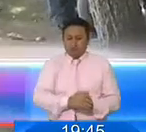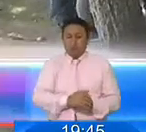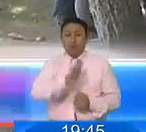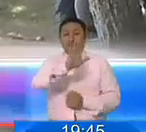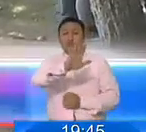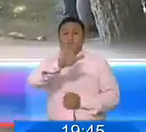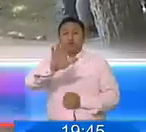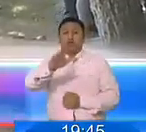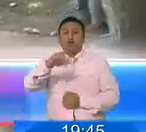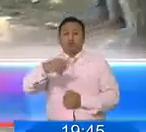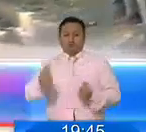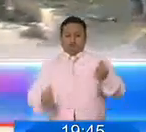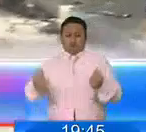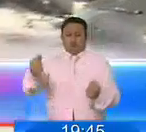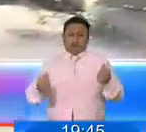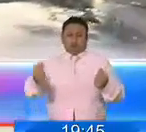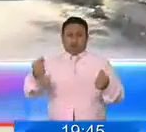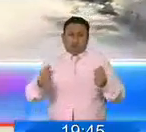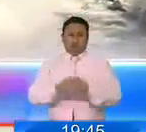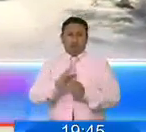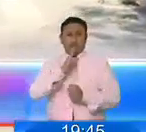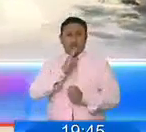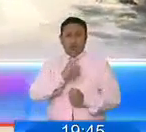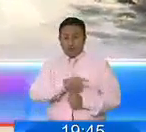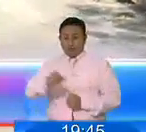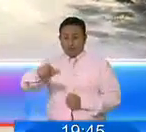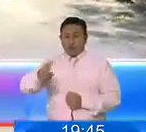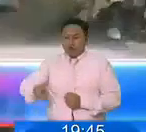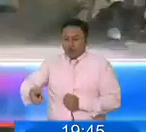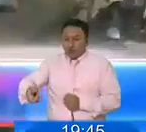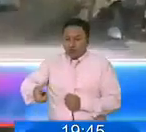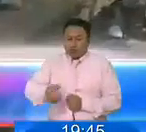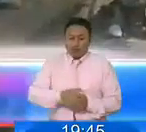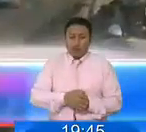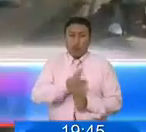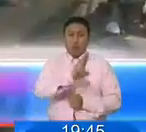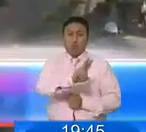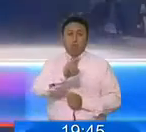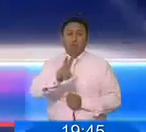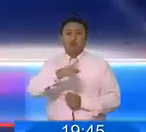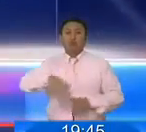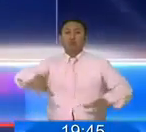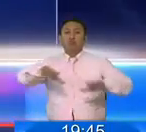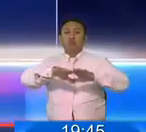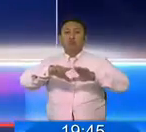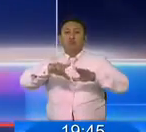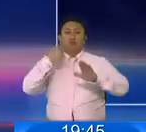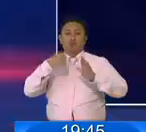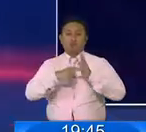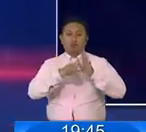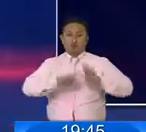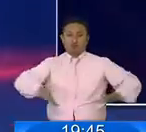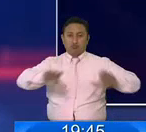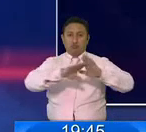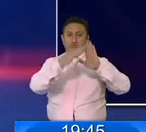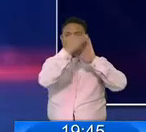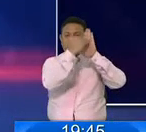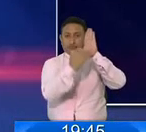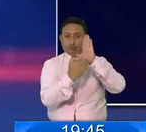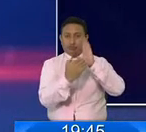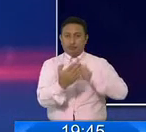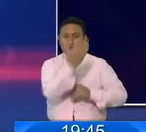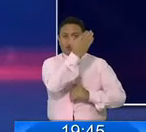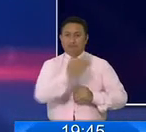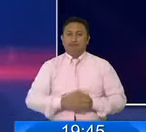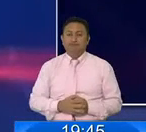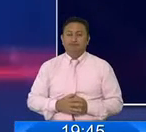55 tanqueros abastecerán a la población del líquido vital 22 estarán ubicados en los siguientes puntos colegio réplica